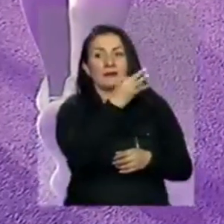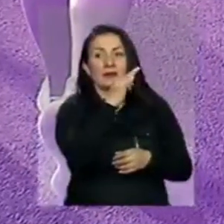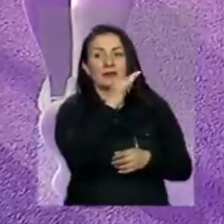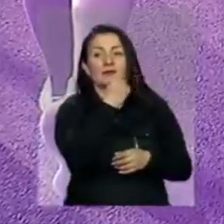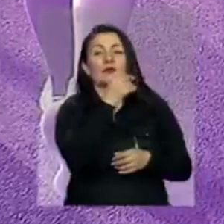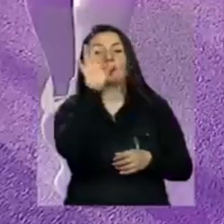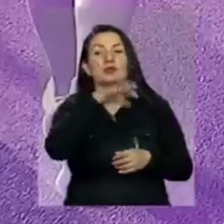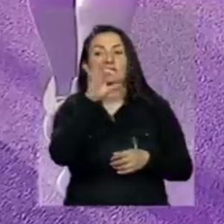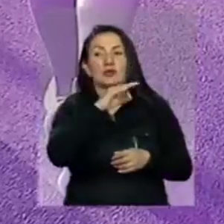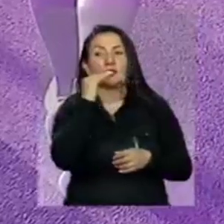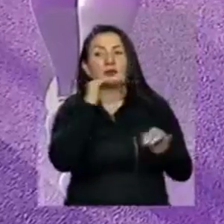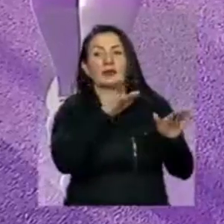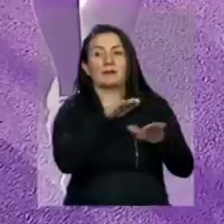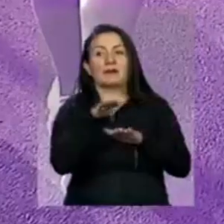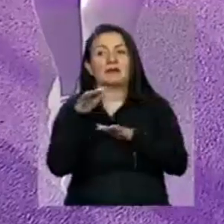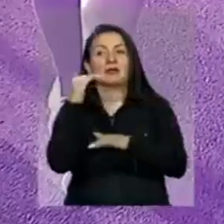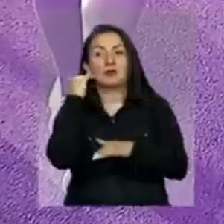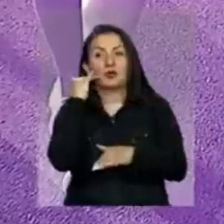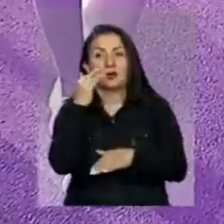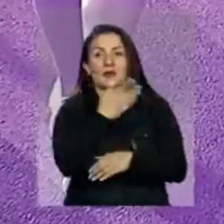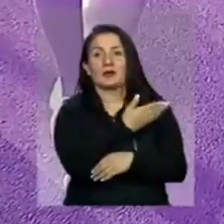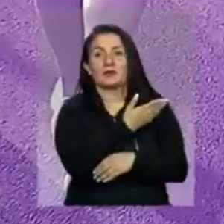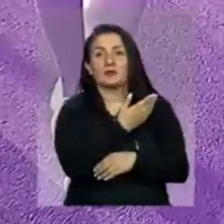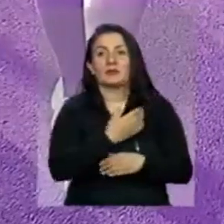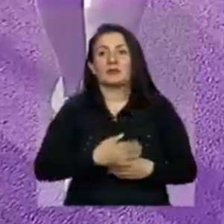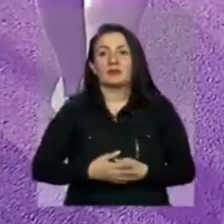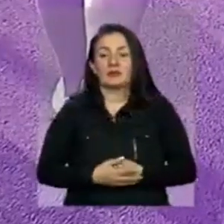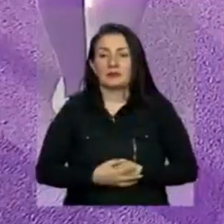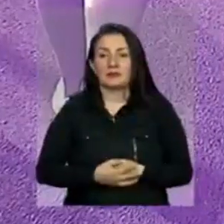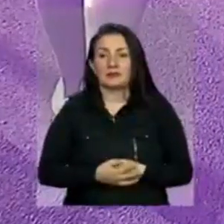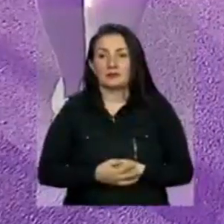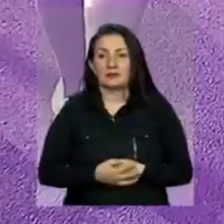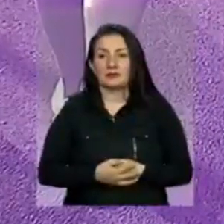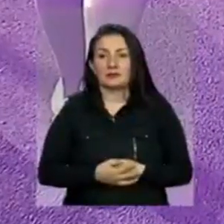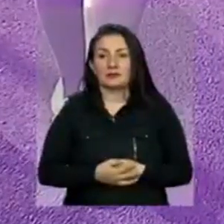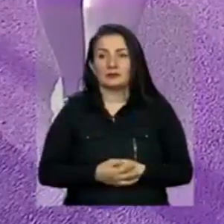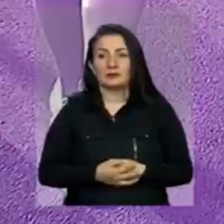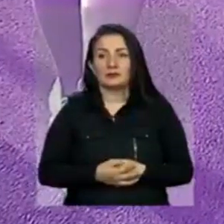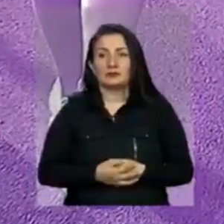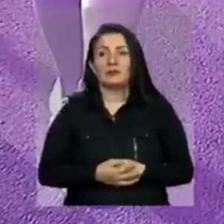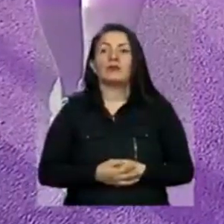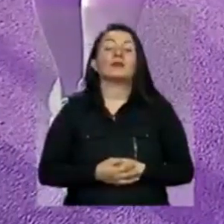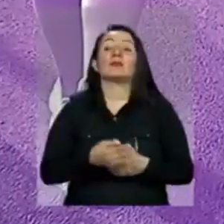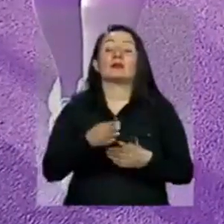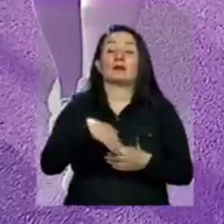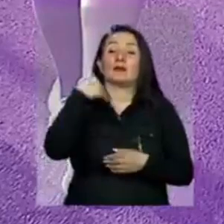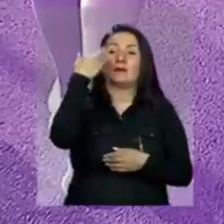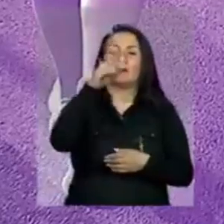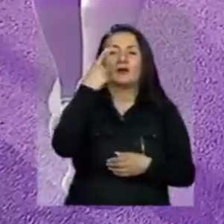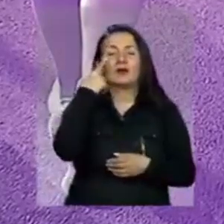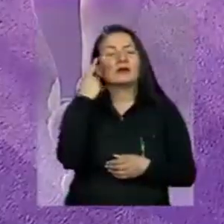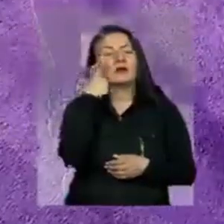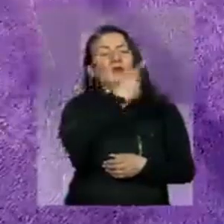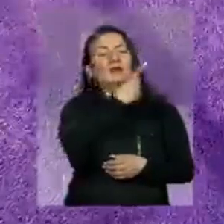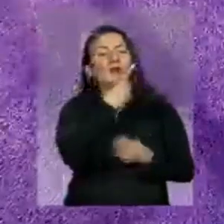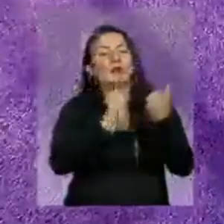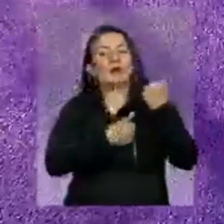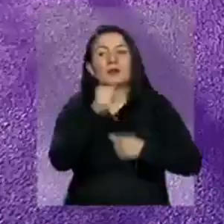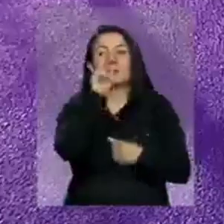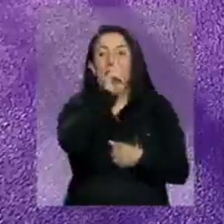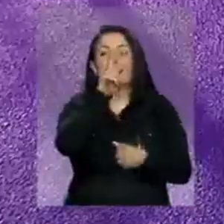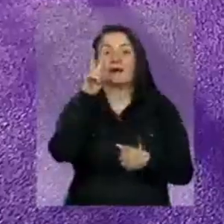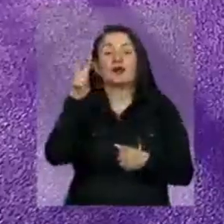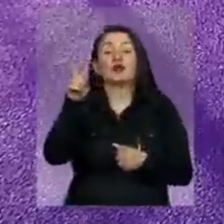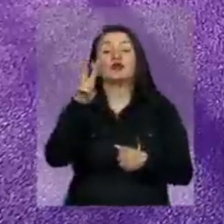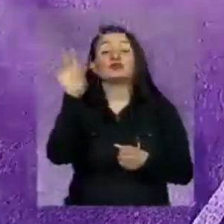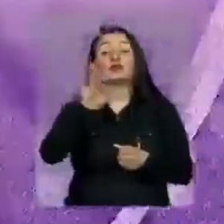el 13% de representantes de las federaciones deportivas fueron mujeres en este contexto. En una siguiente gráfica vamos a revisar que el 22%